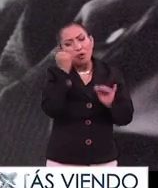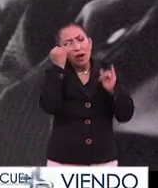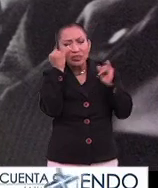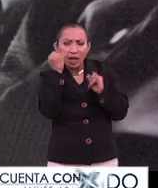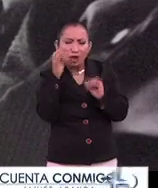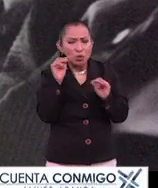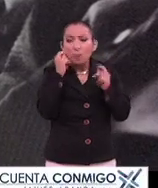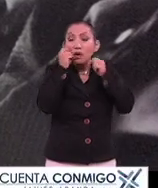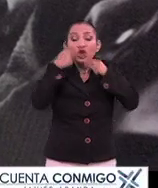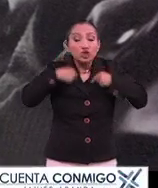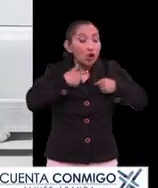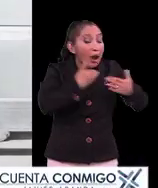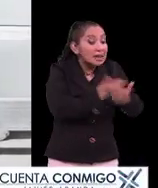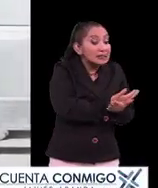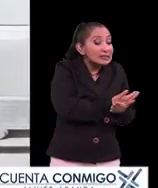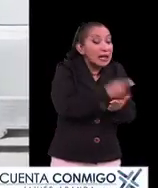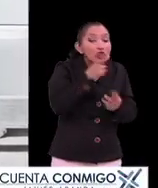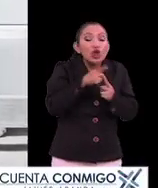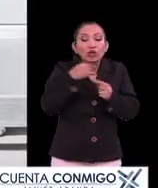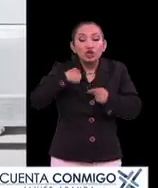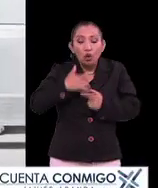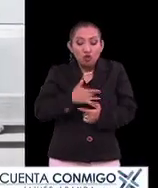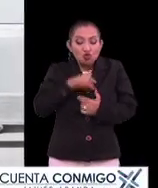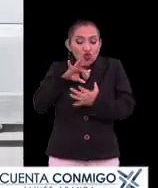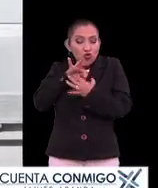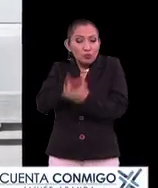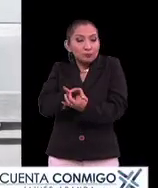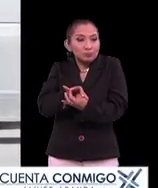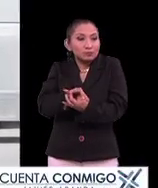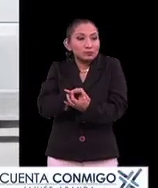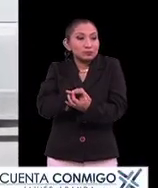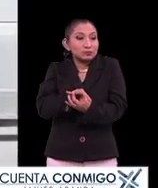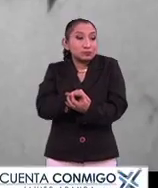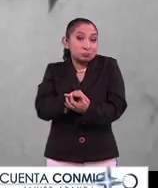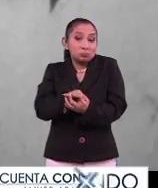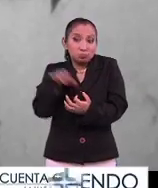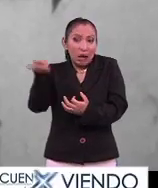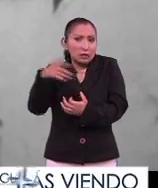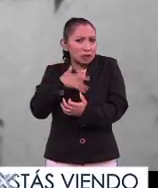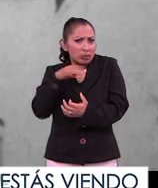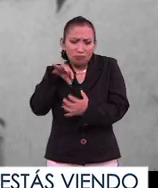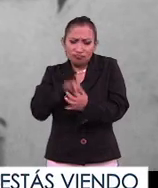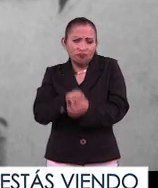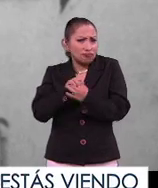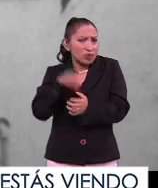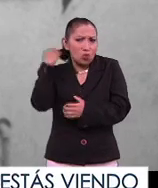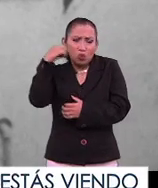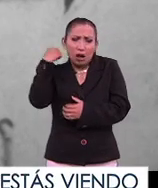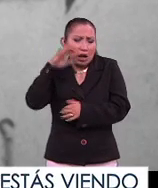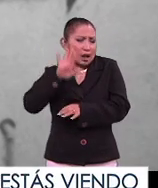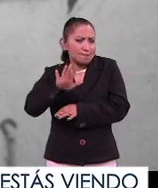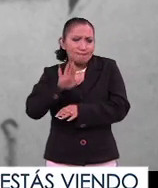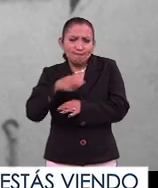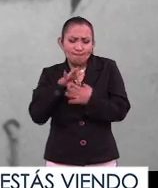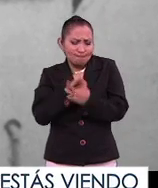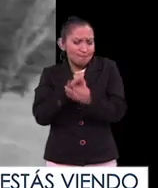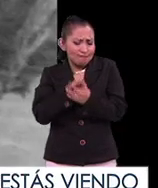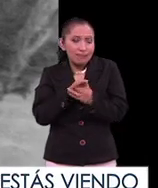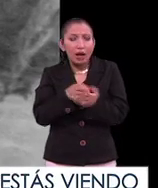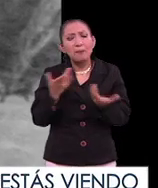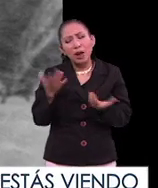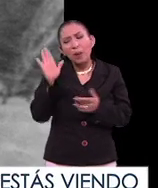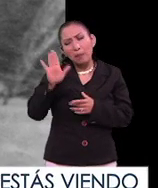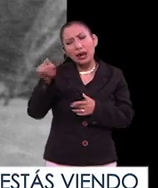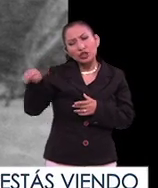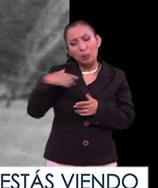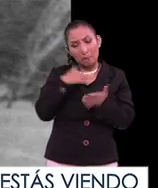de no importa dónde naciste, es de dónde te sientes tú, ¿no? Y él se siente completamente de Oaxaca, aunque